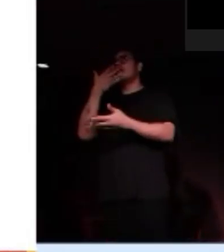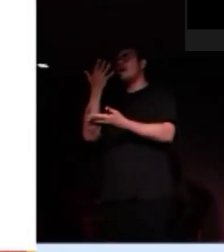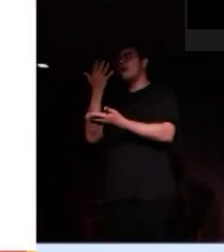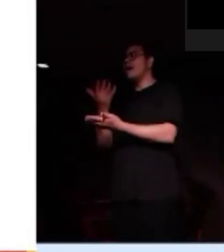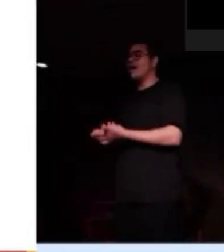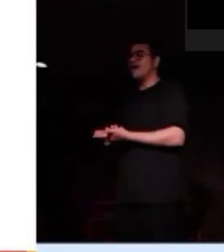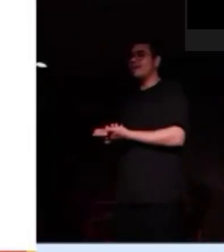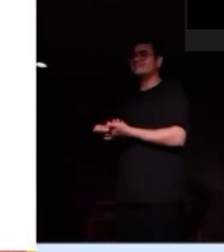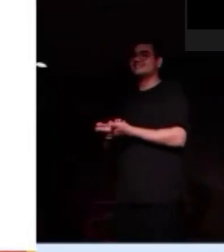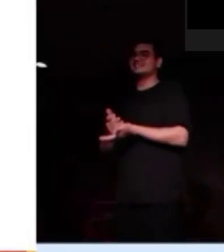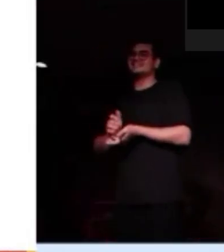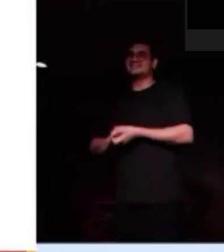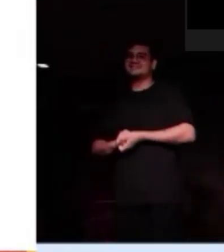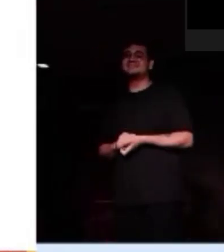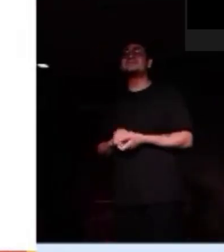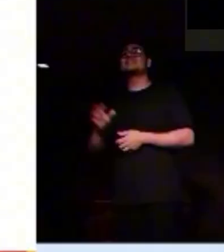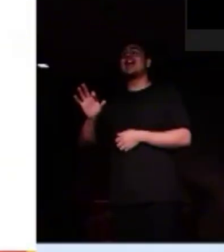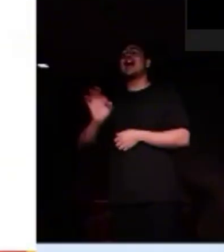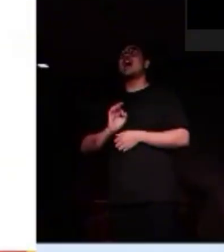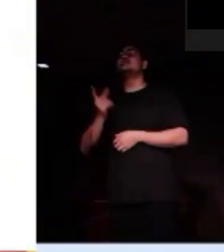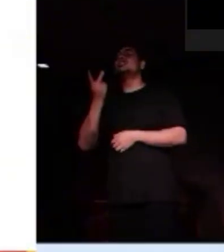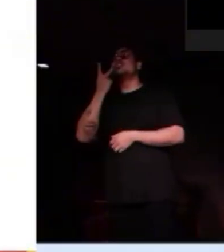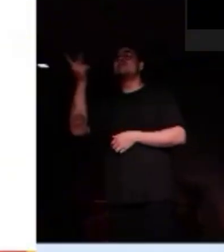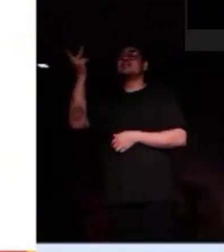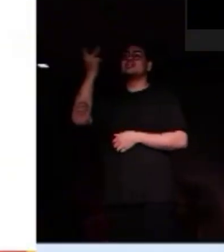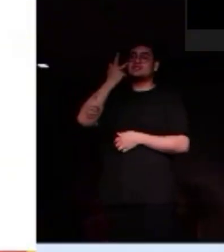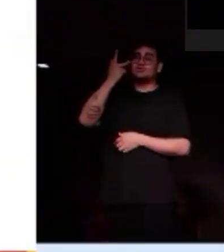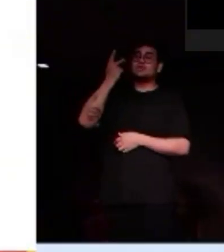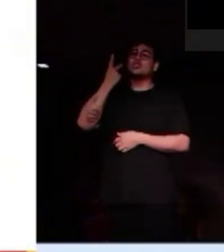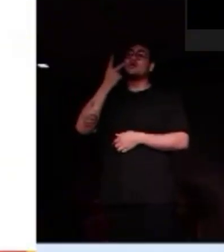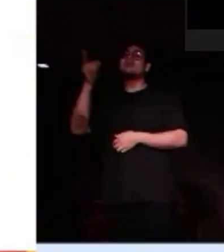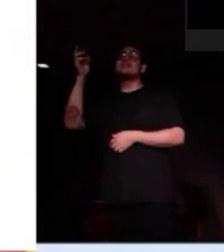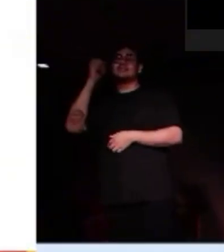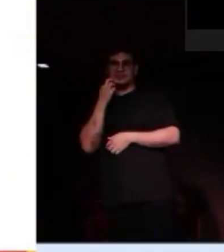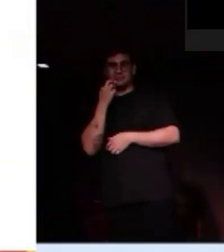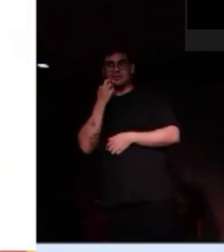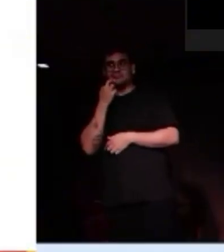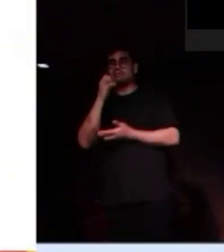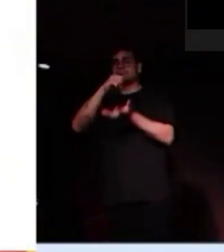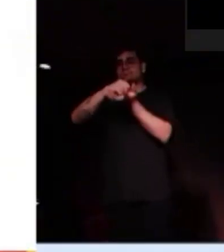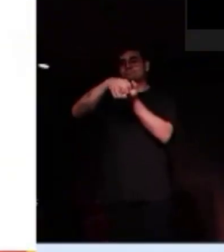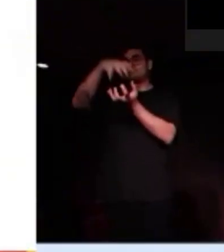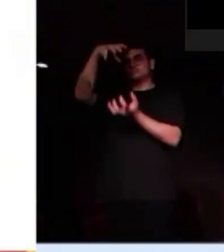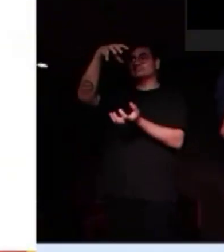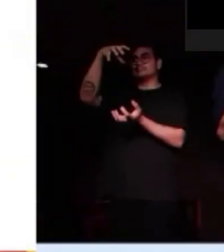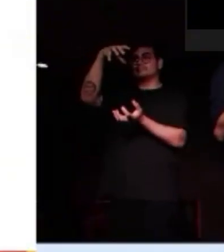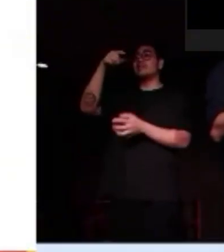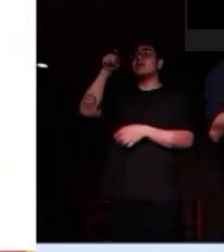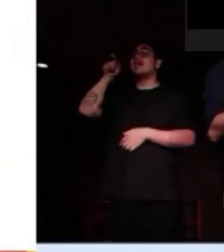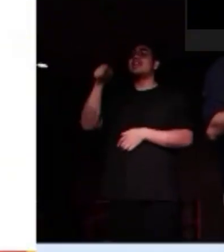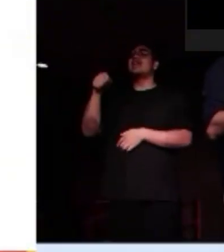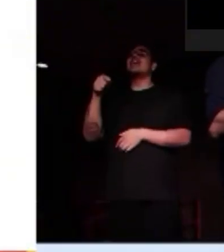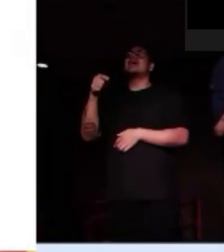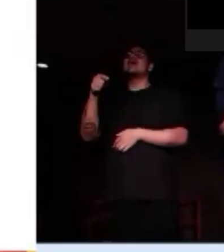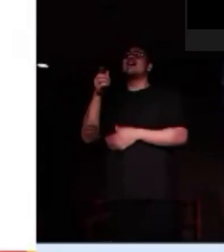Año 2018 y 19, en el 18 volvimos a levaduras y fermentación, se incorporaron ahí 14 estudiantes de la